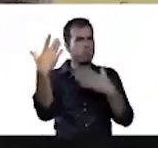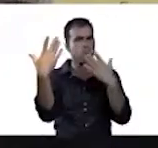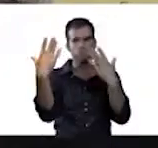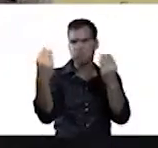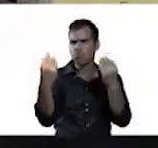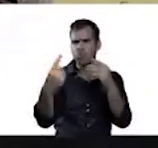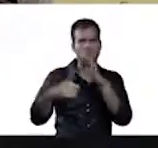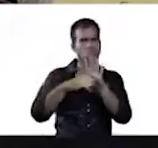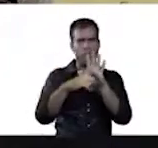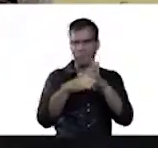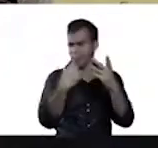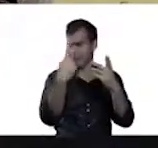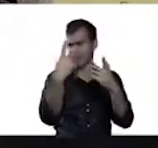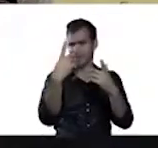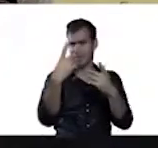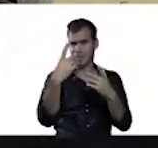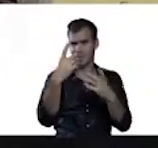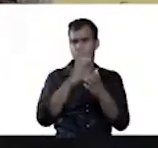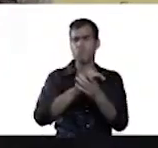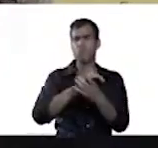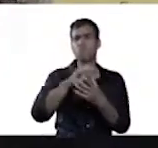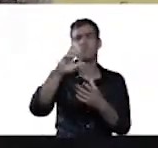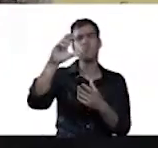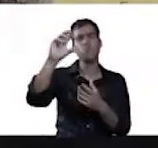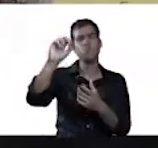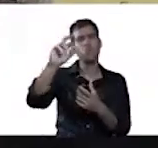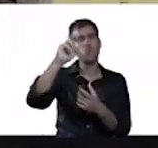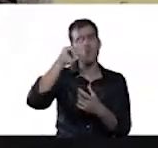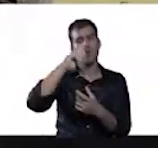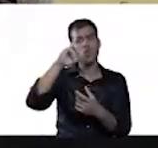doctrina Monroe, la